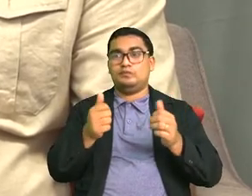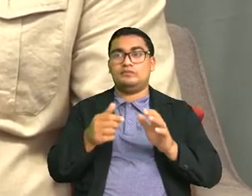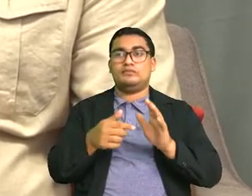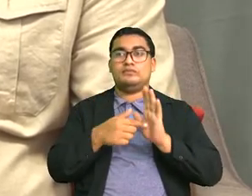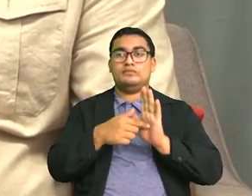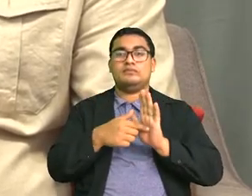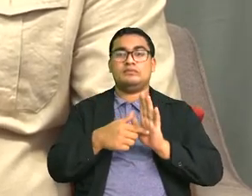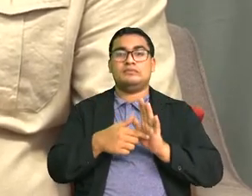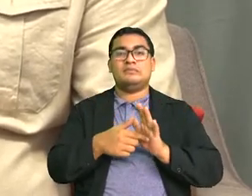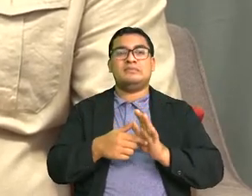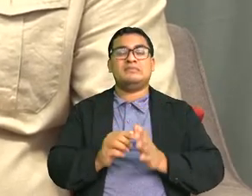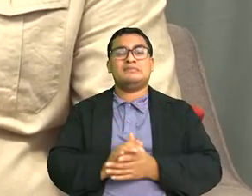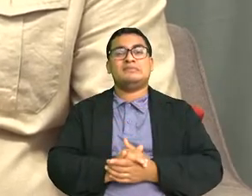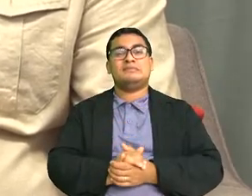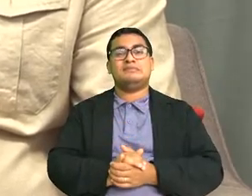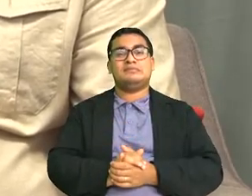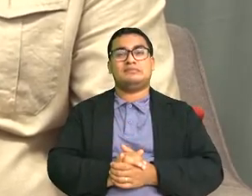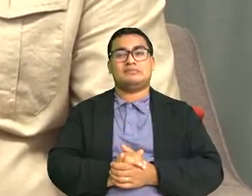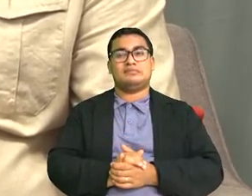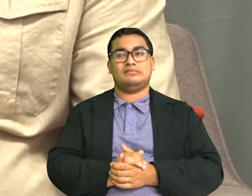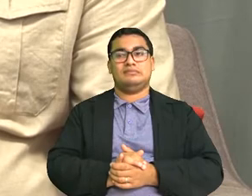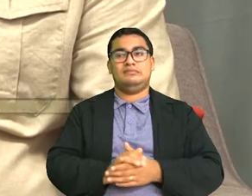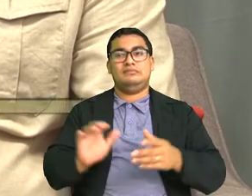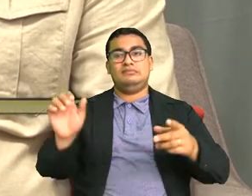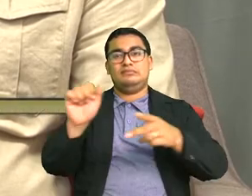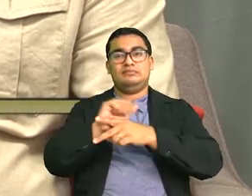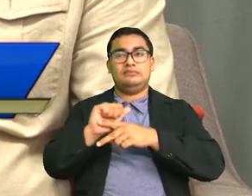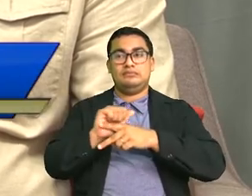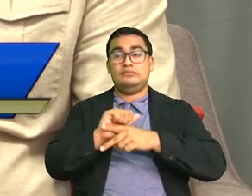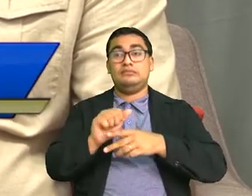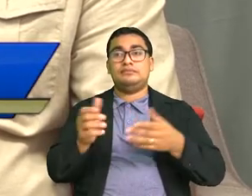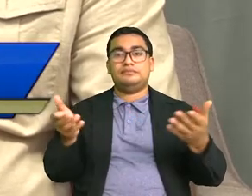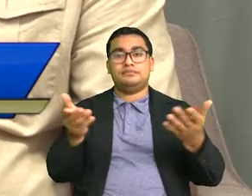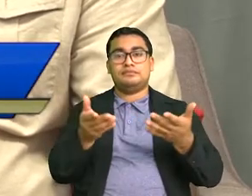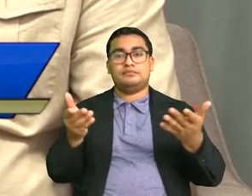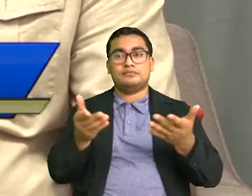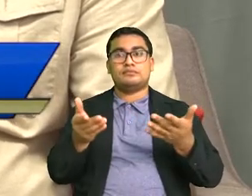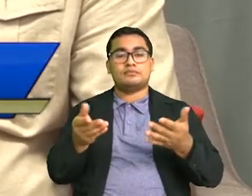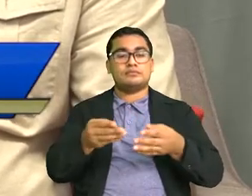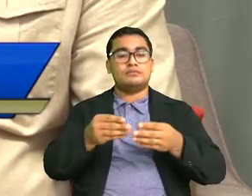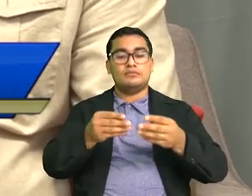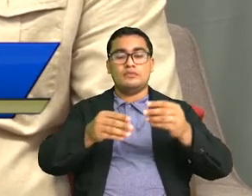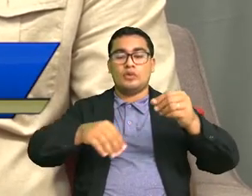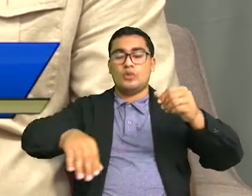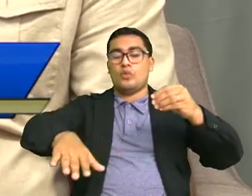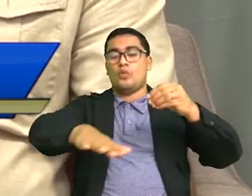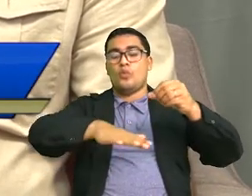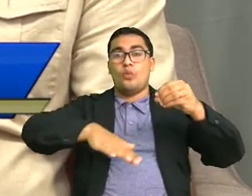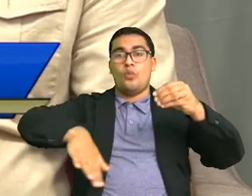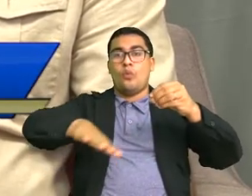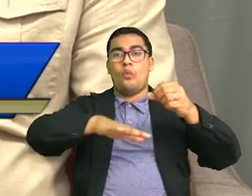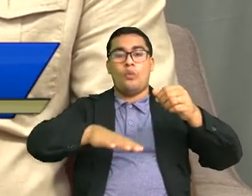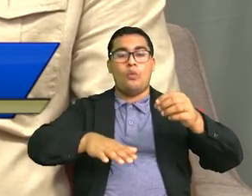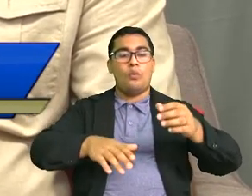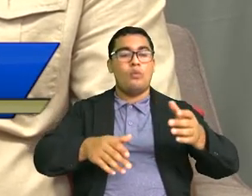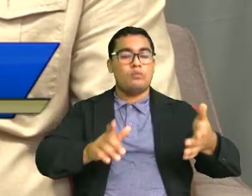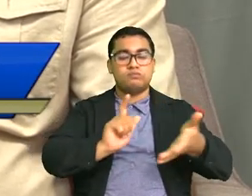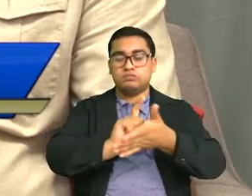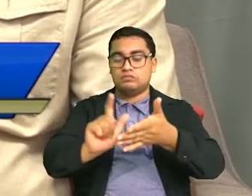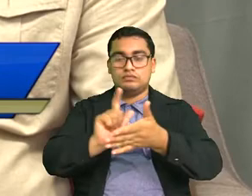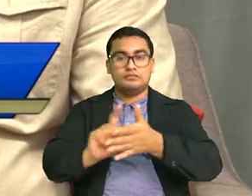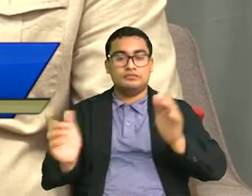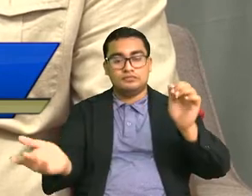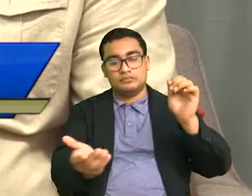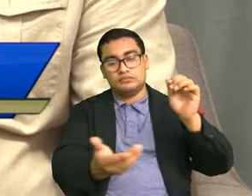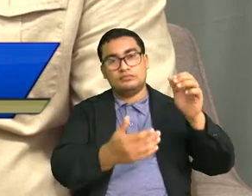poscosecha estas prácticas vienen desde lo que es la preparación del terreno verdad hemos venido fomentando